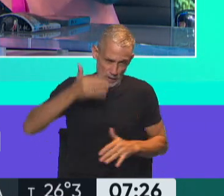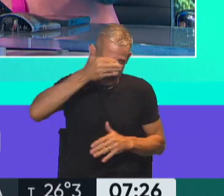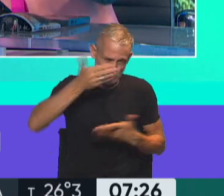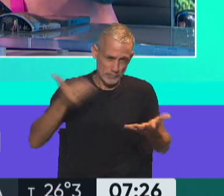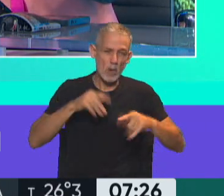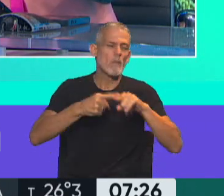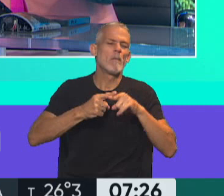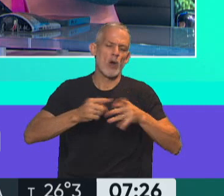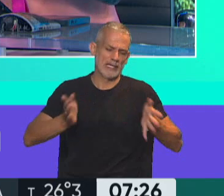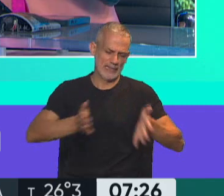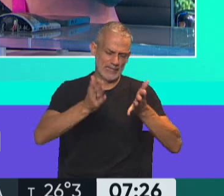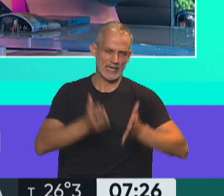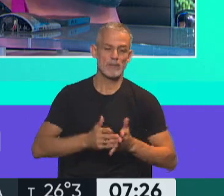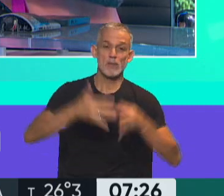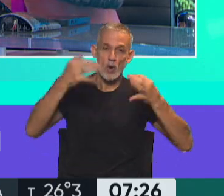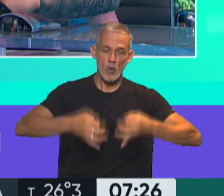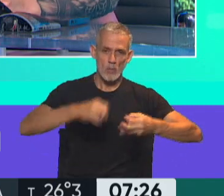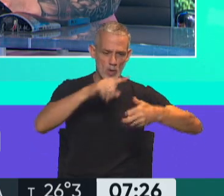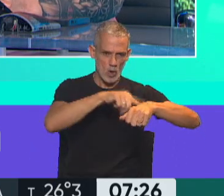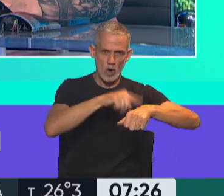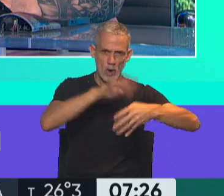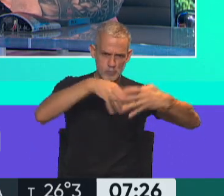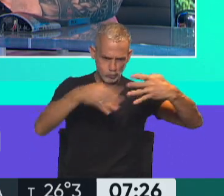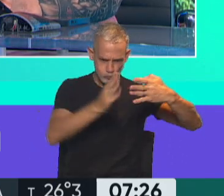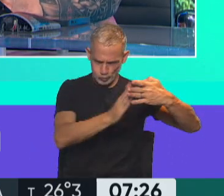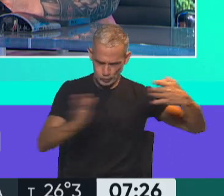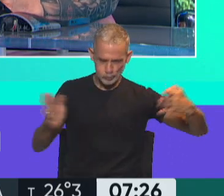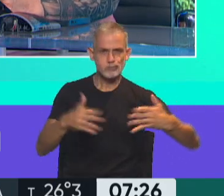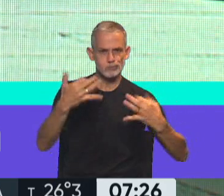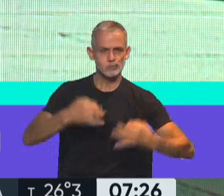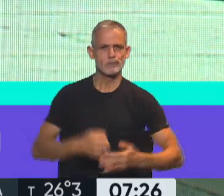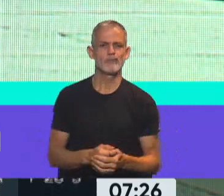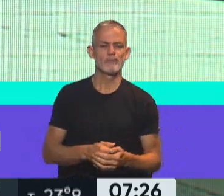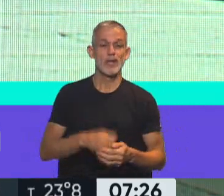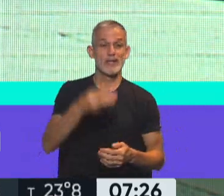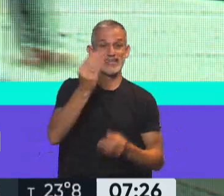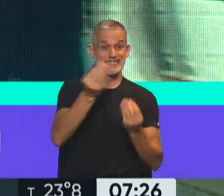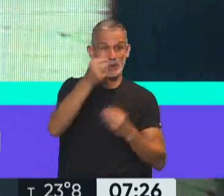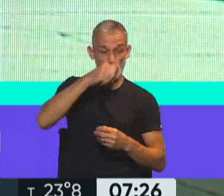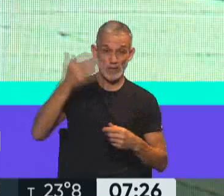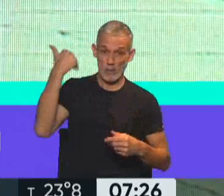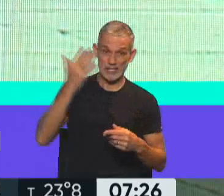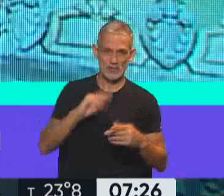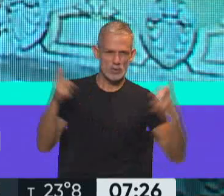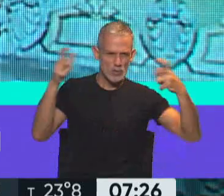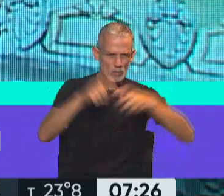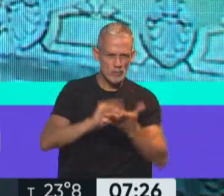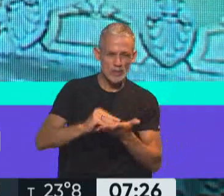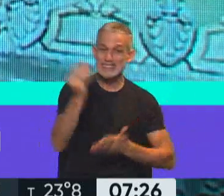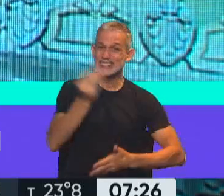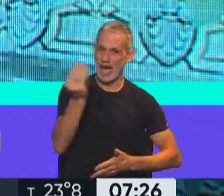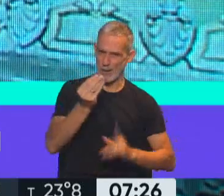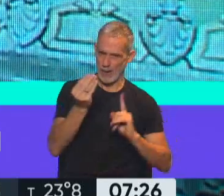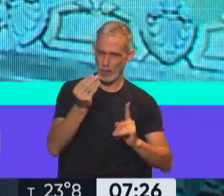largo libertad que se cumplió estrictamente con el cronograma que se había establecido pero el fin de semana pasado una reunión de todos los legisladores el día sábado